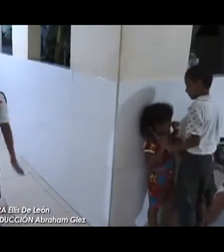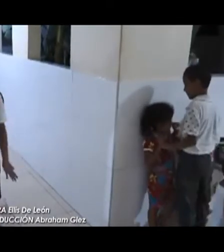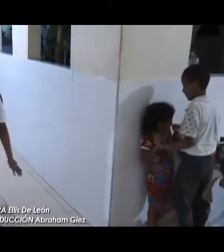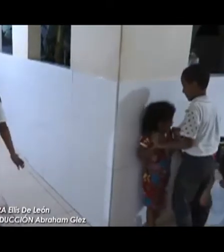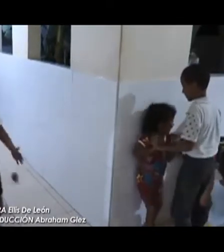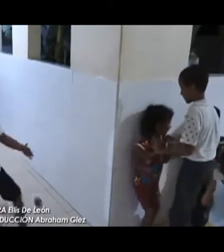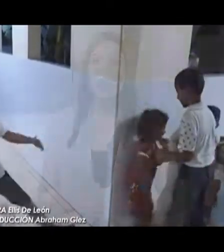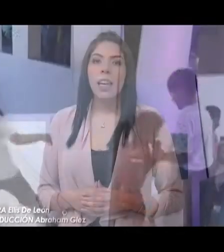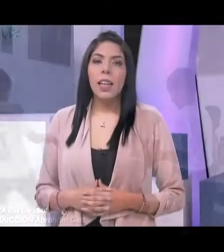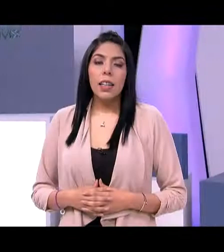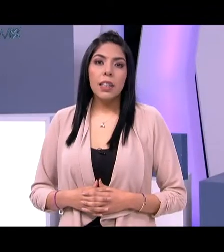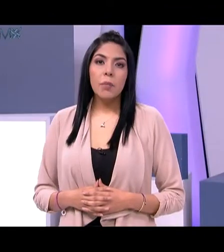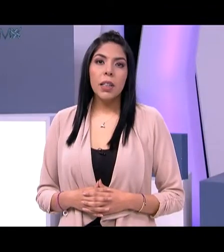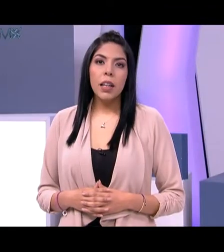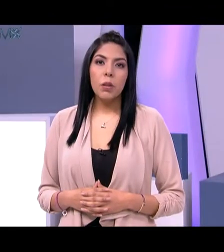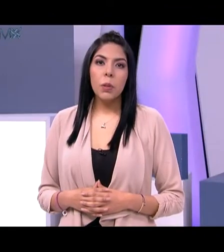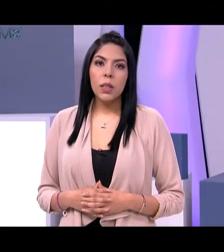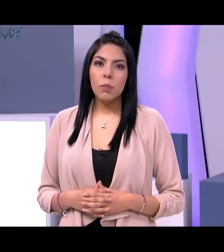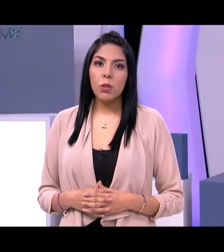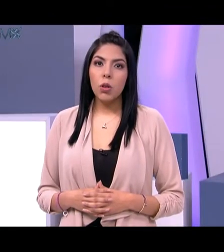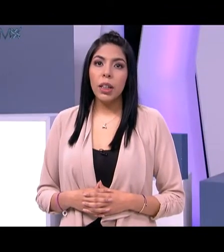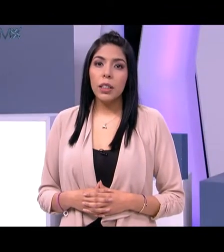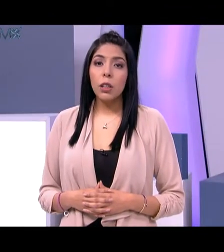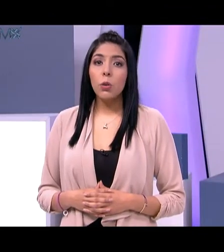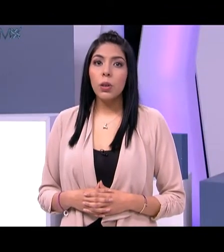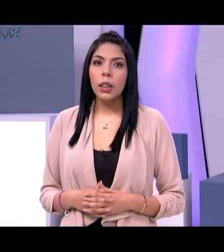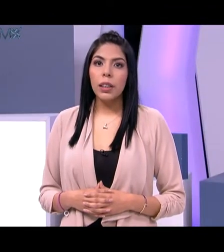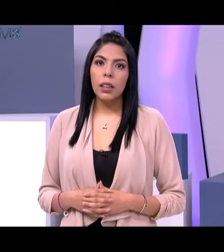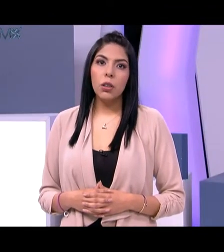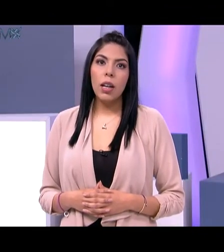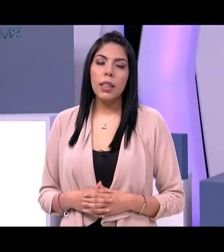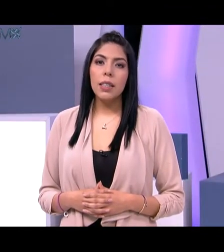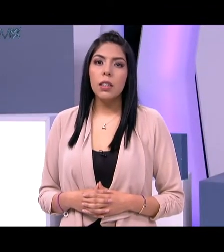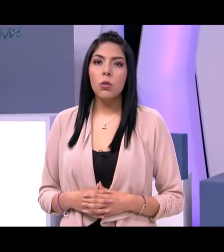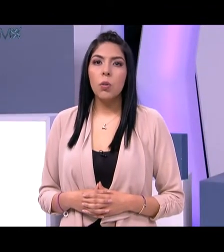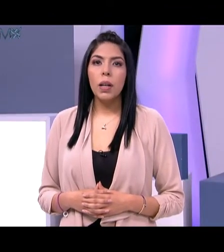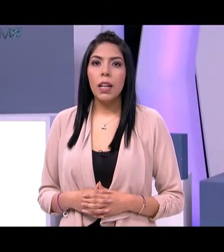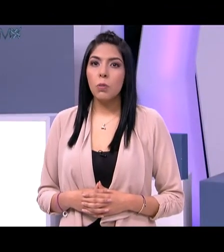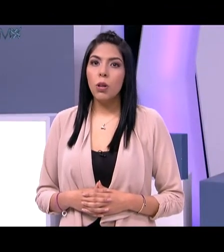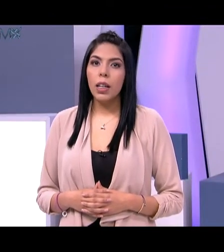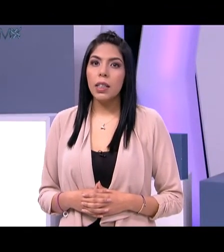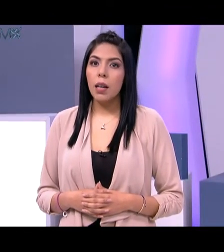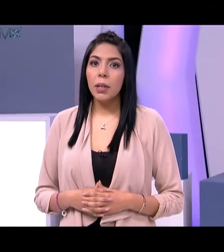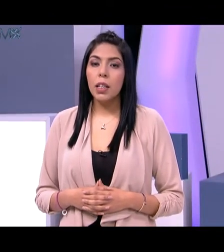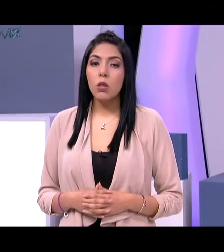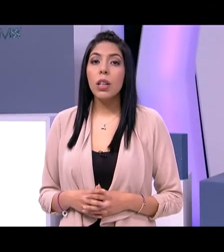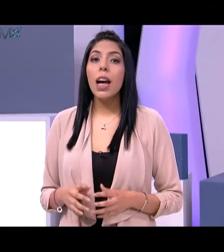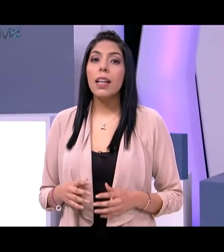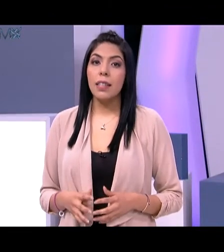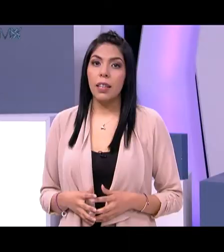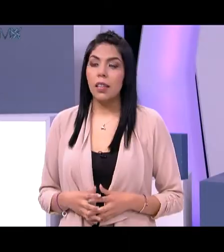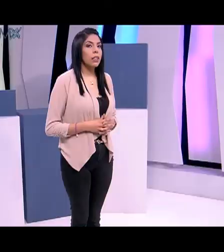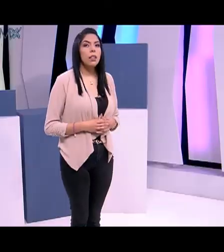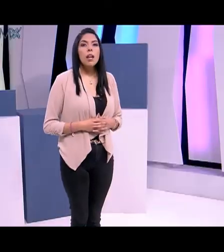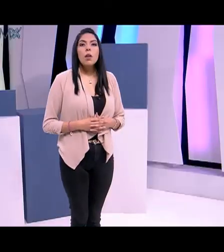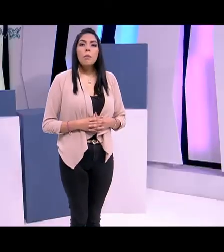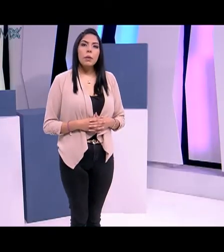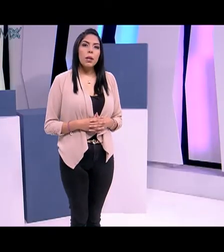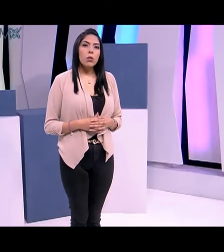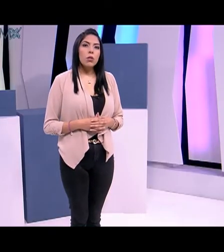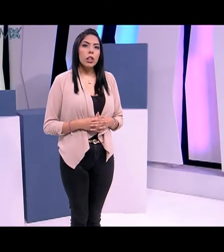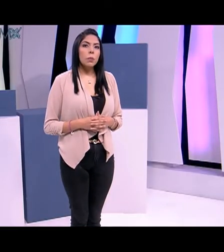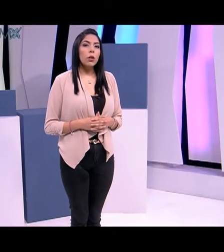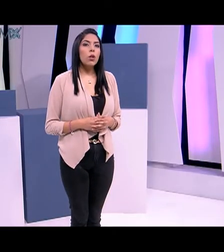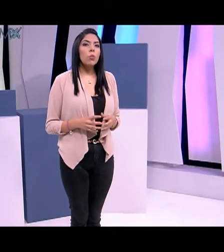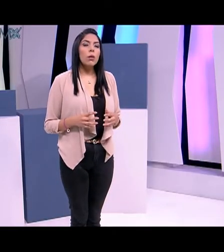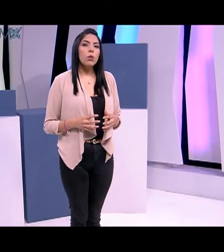migrantes. Esta mañana conversamos con Gretchen Kuhner, directora del Instituto para las Mujeres en la Migración, ACE.